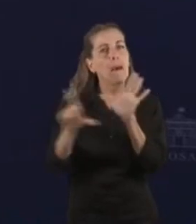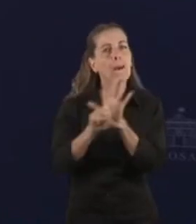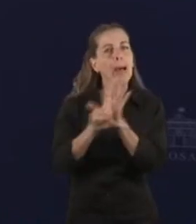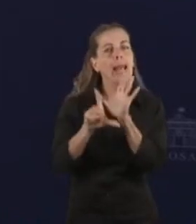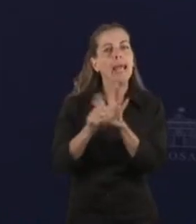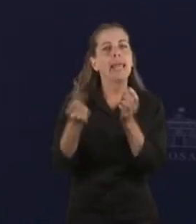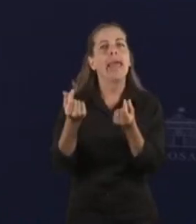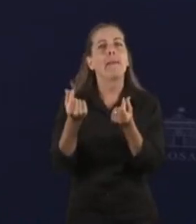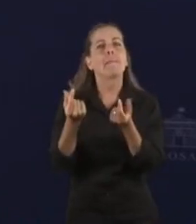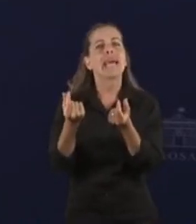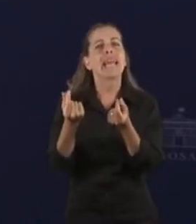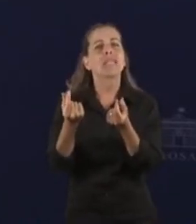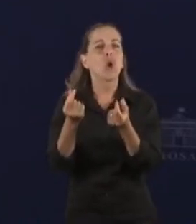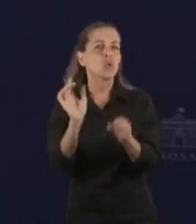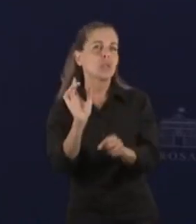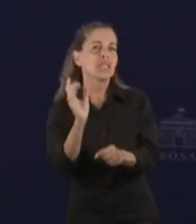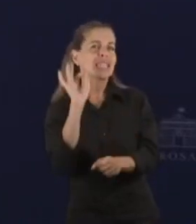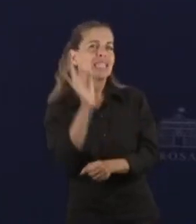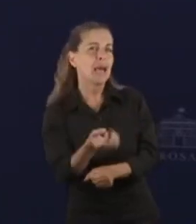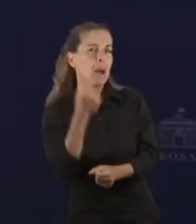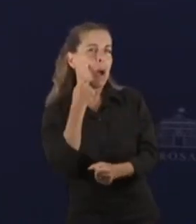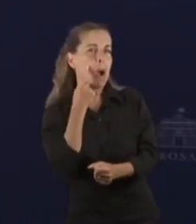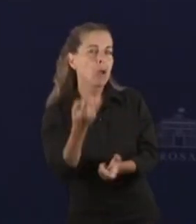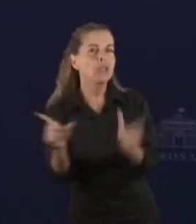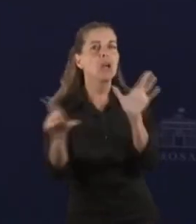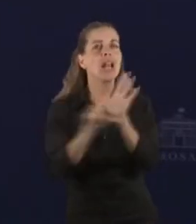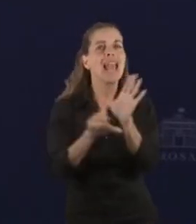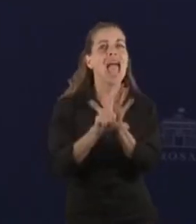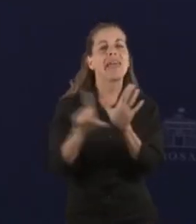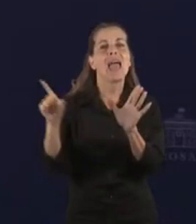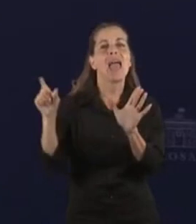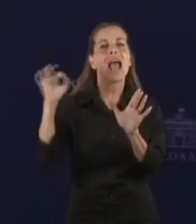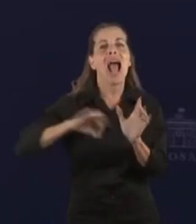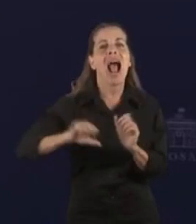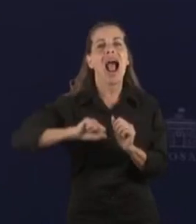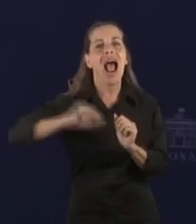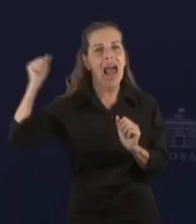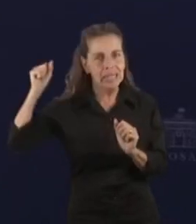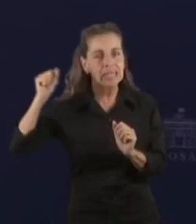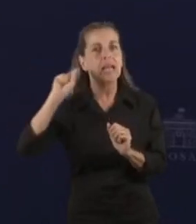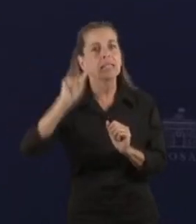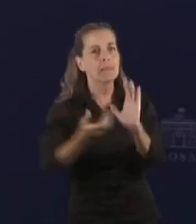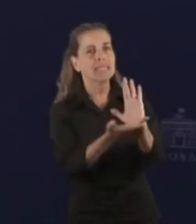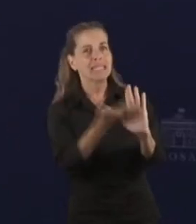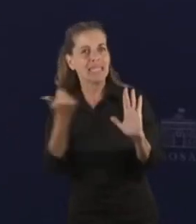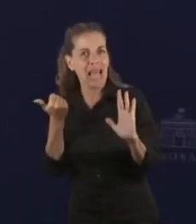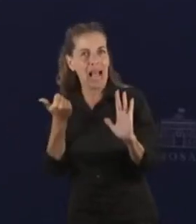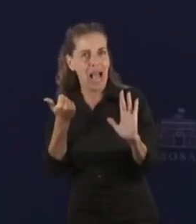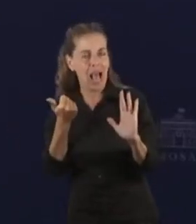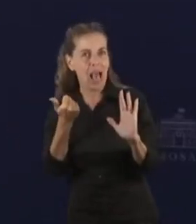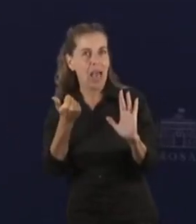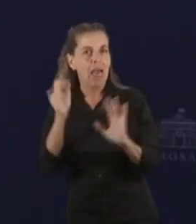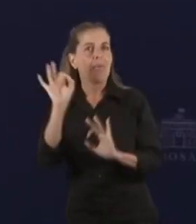personales lo que se conoce popularmente como la nueva ley de ganancias también se retira de la del debate